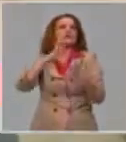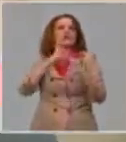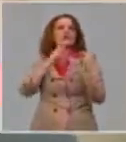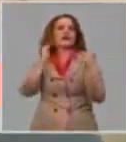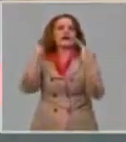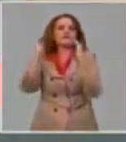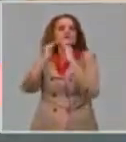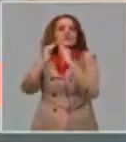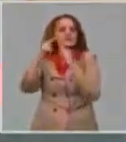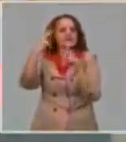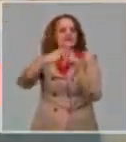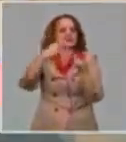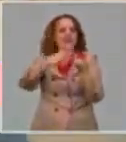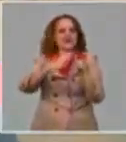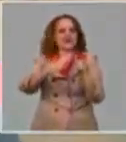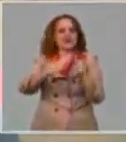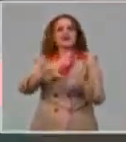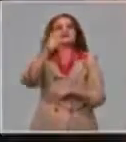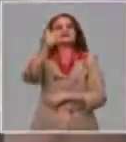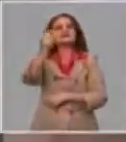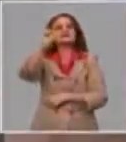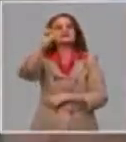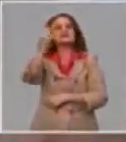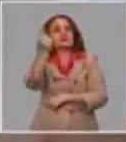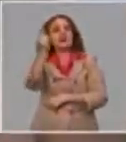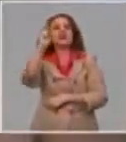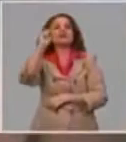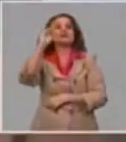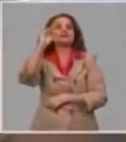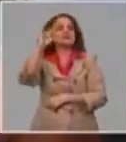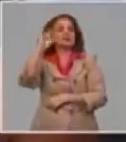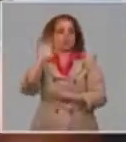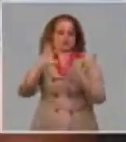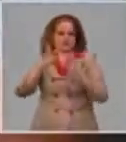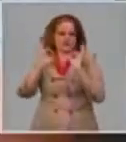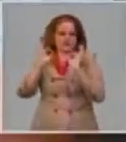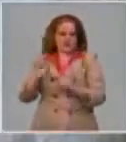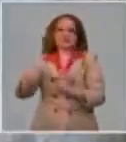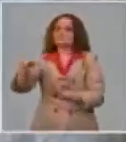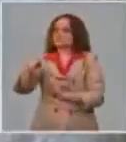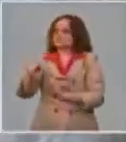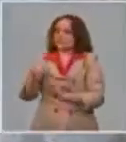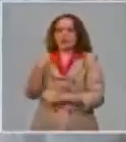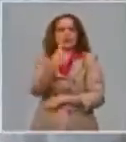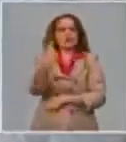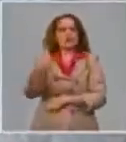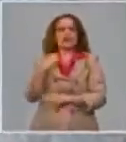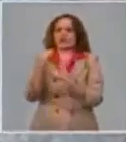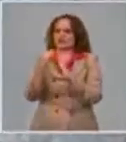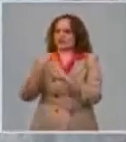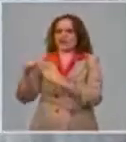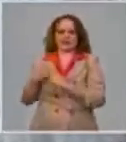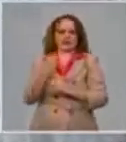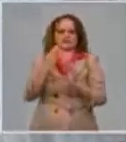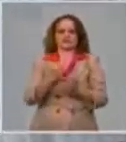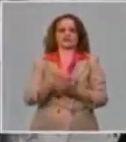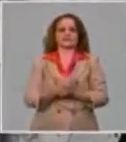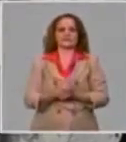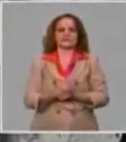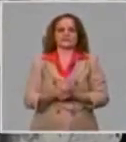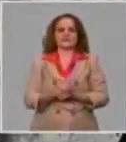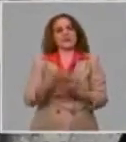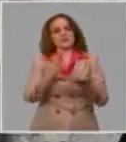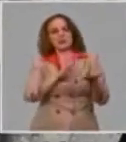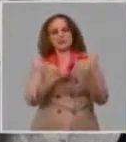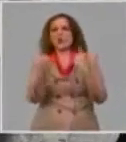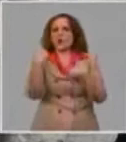cuadrados. Y tenemos otra nave de fundición de cubierta pesada que se hacen 70 metros cuadrados